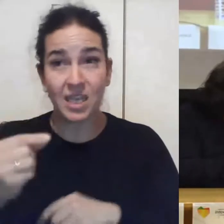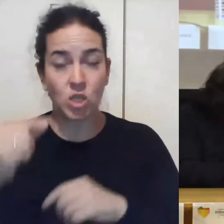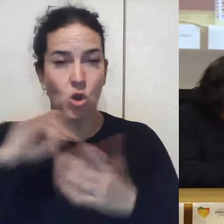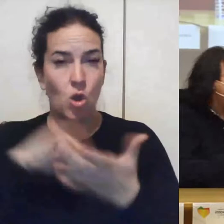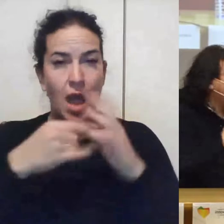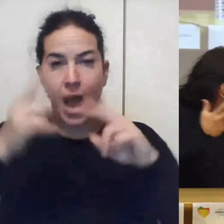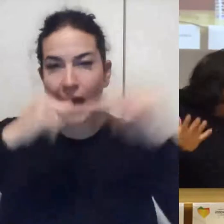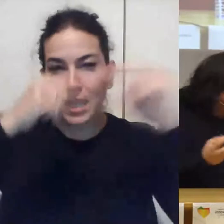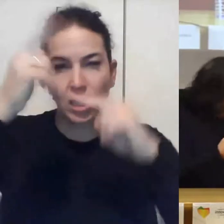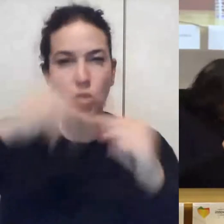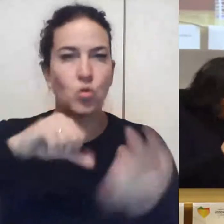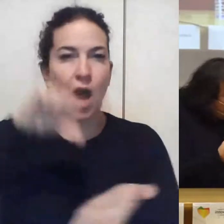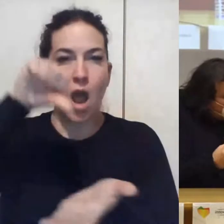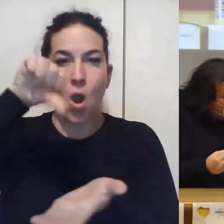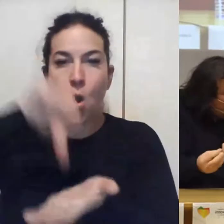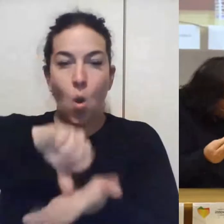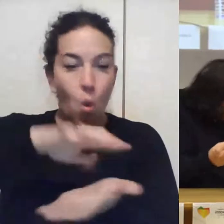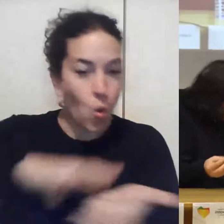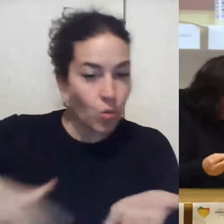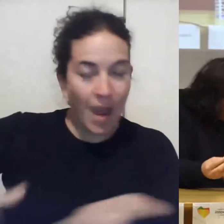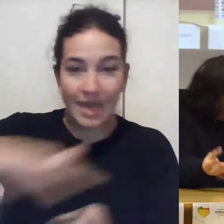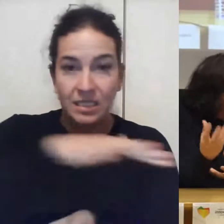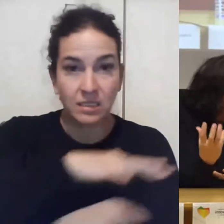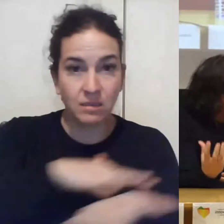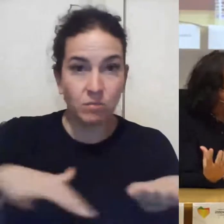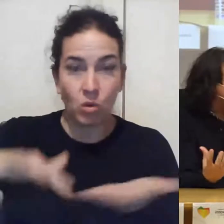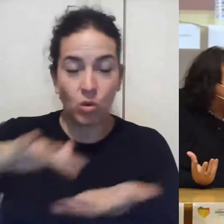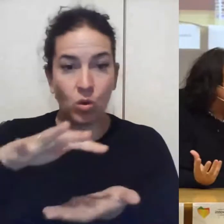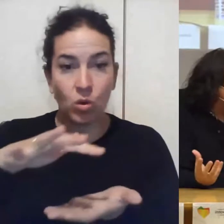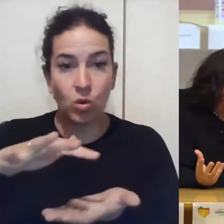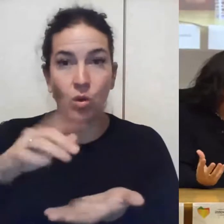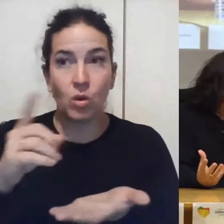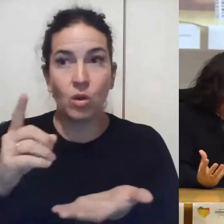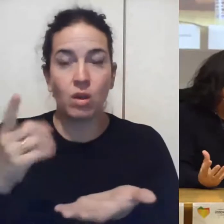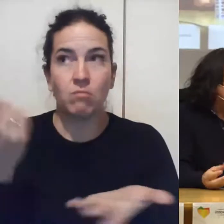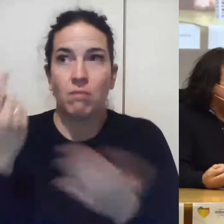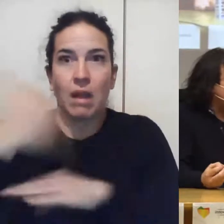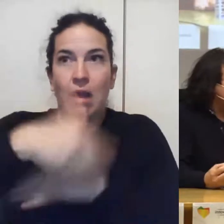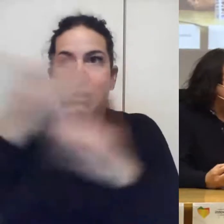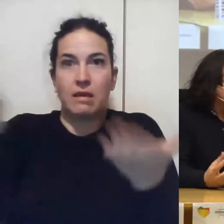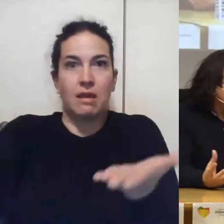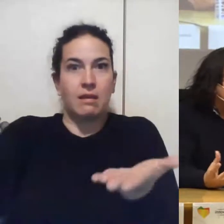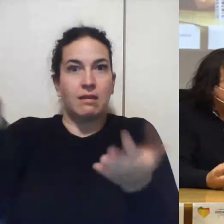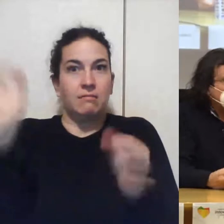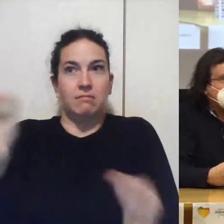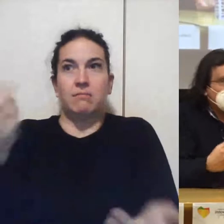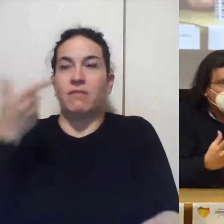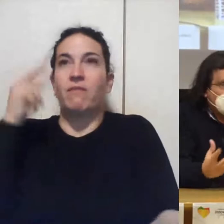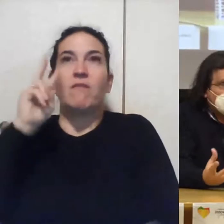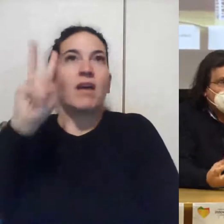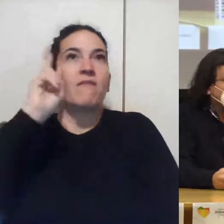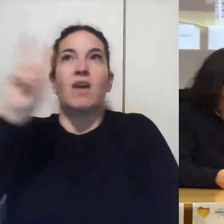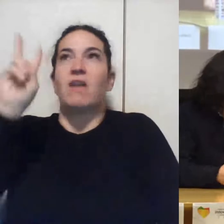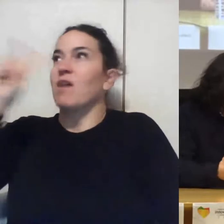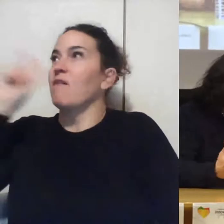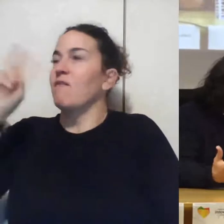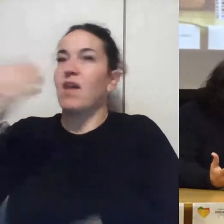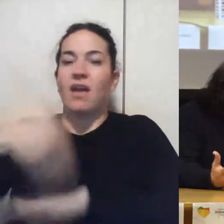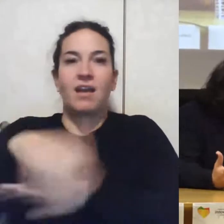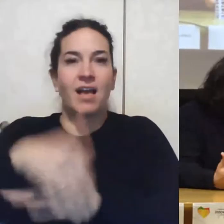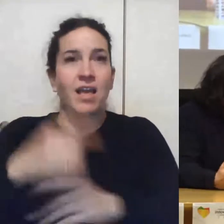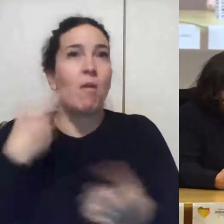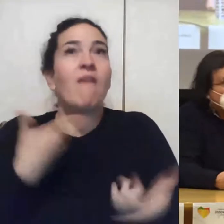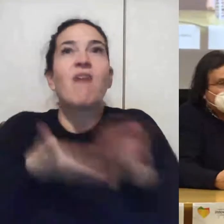de urbanismo, y aquí yo me atrevería a decir que lo más pequeño de todo esto es la presión gráfica, salir y ver y salir a